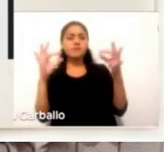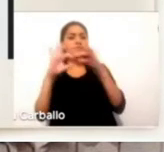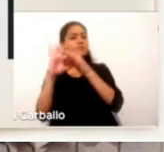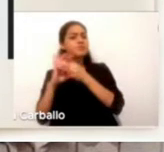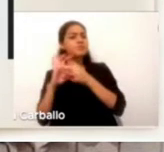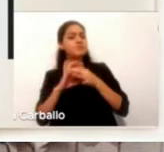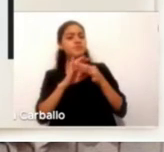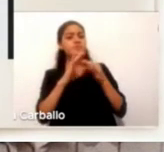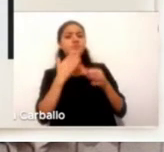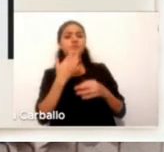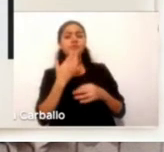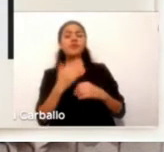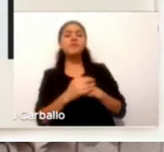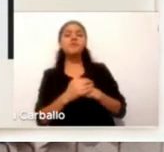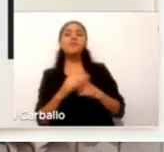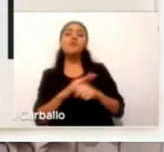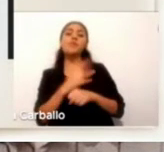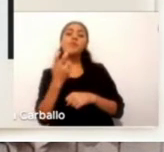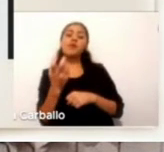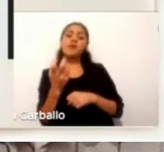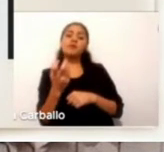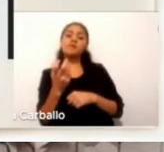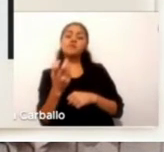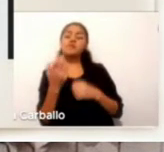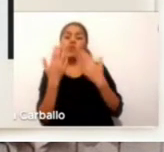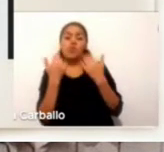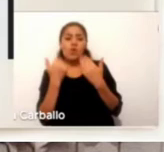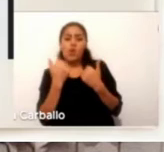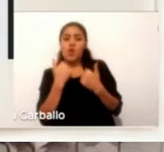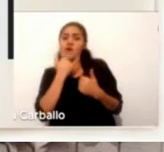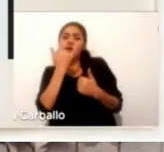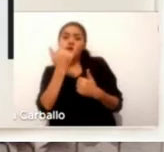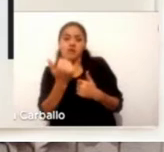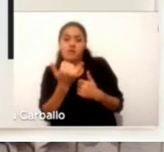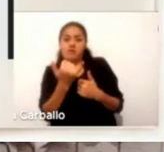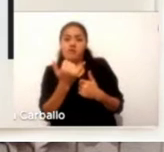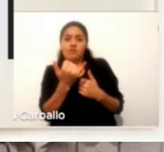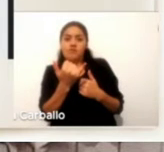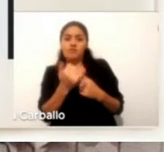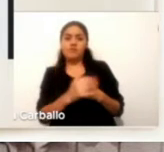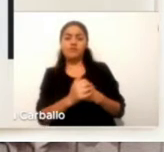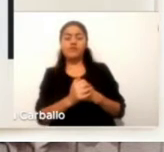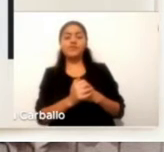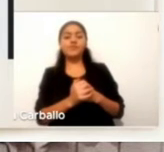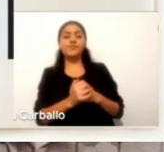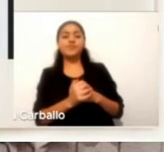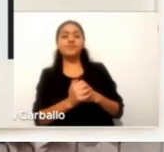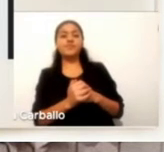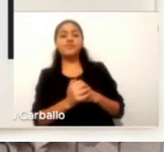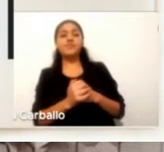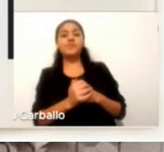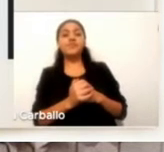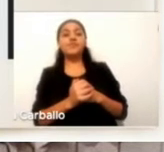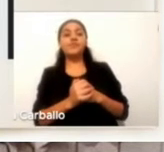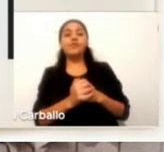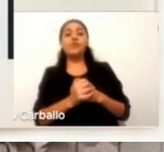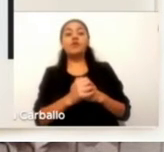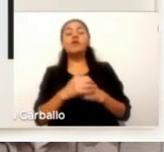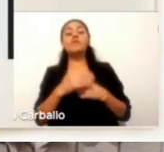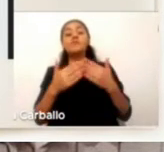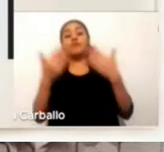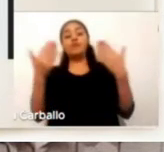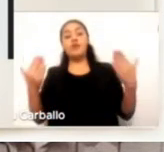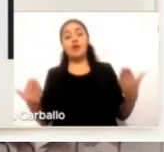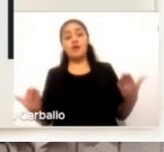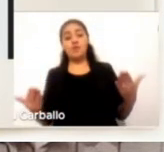por lo que no puede estimarse que exista un error que justifique la causal de nulidad en estudio. Ahora bien,